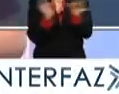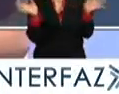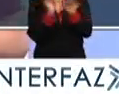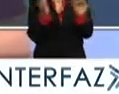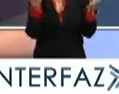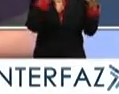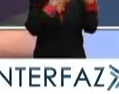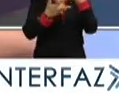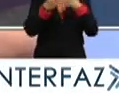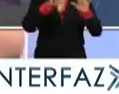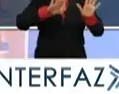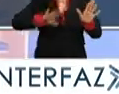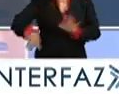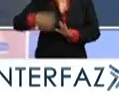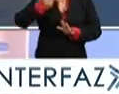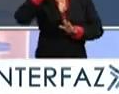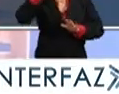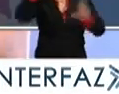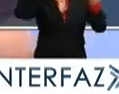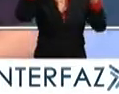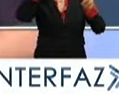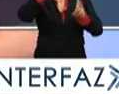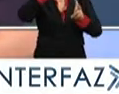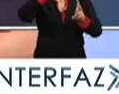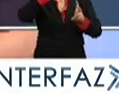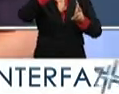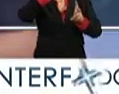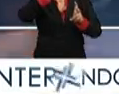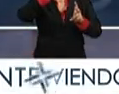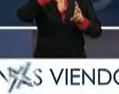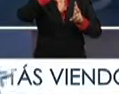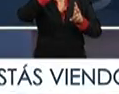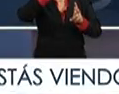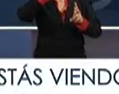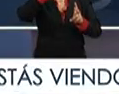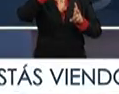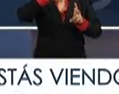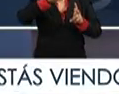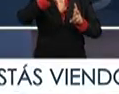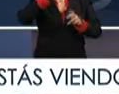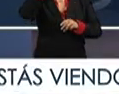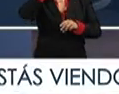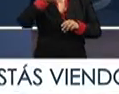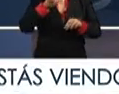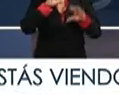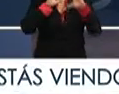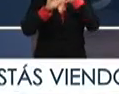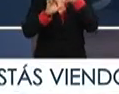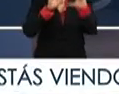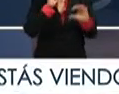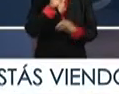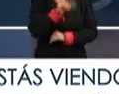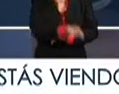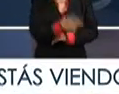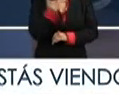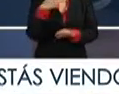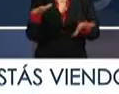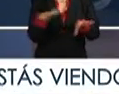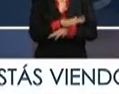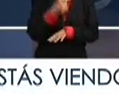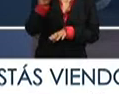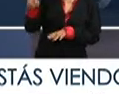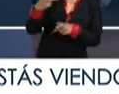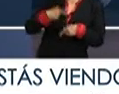en confusiones, llamémosle disciplinas de la comunicación, porque ha cambiado el estilo de vida